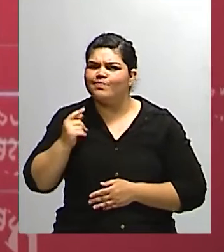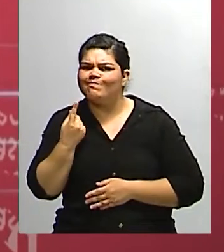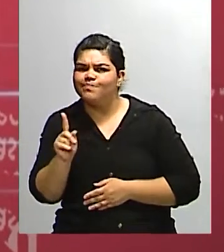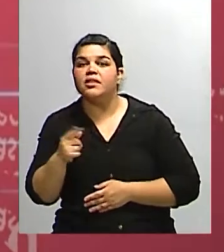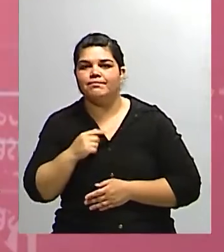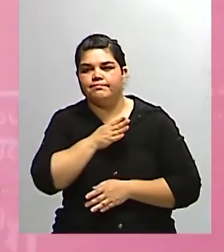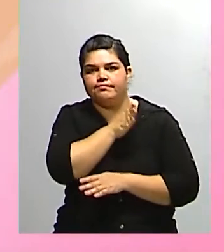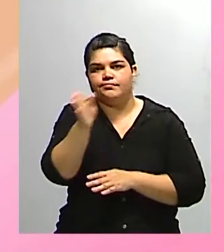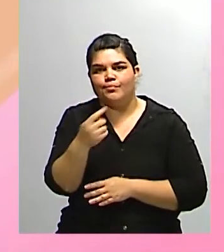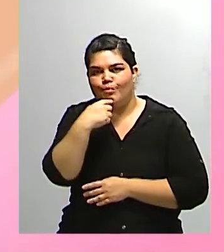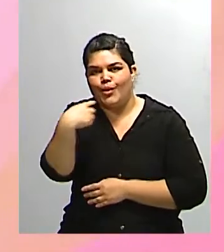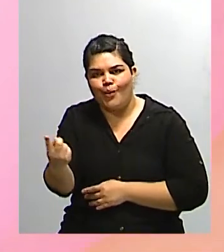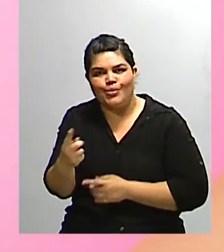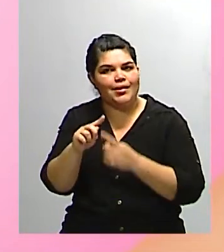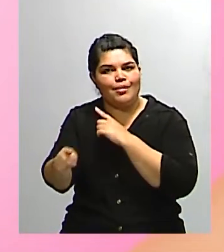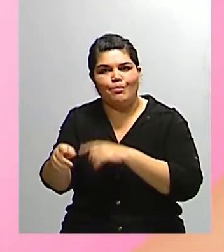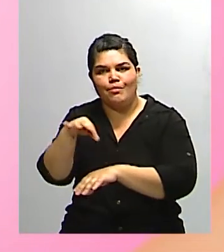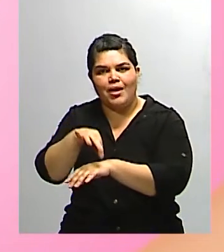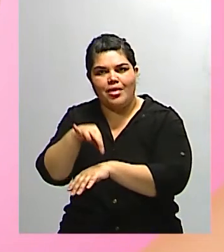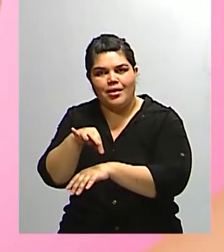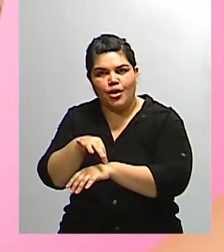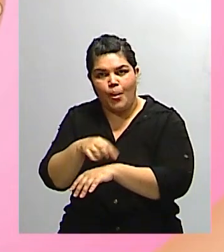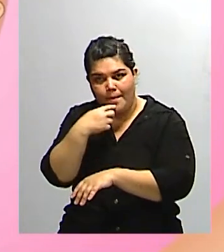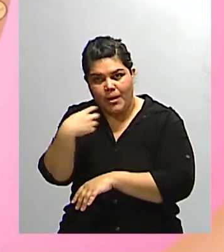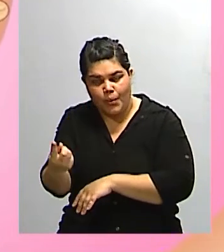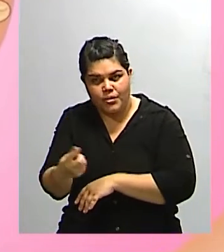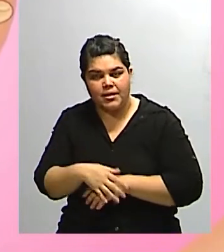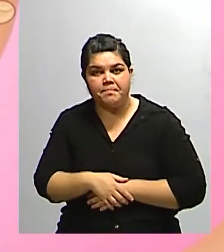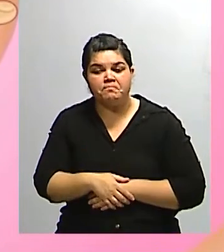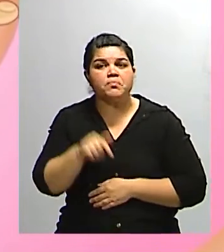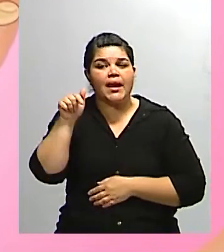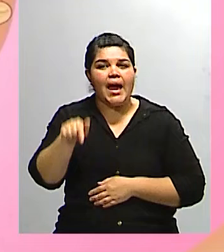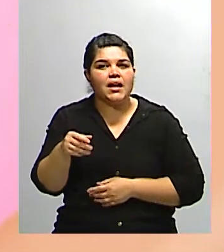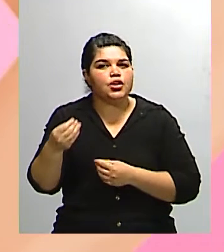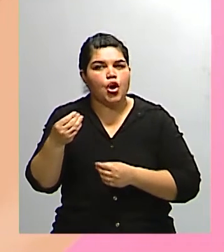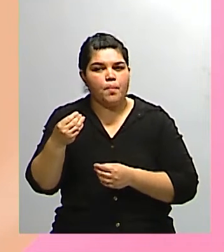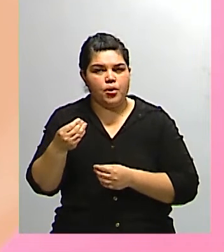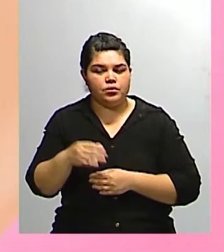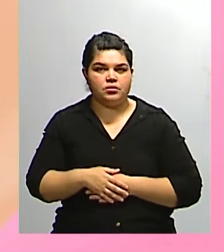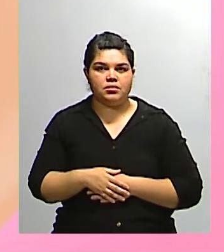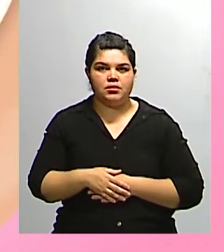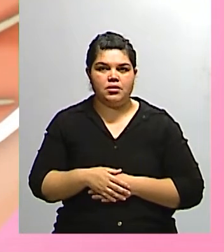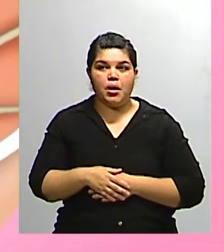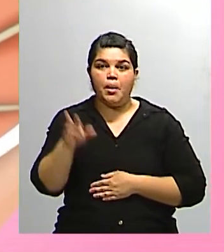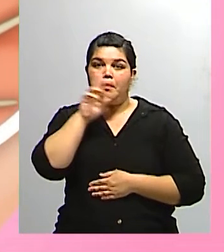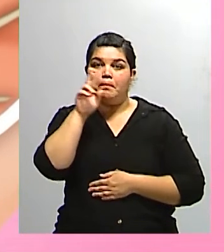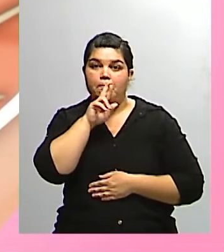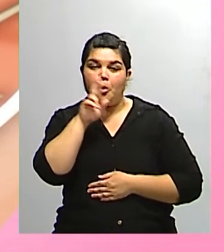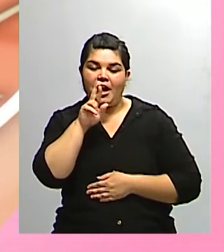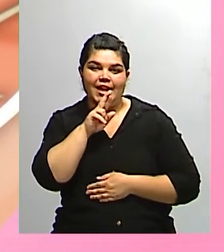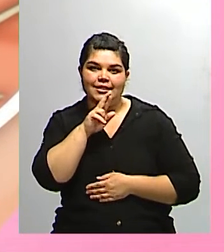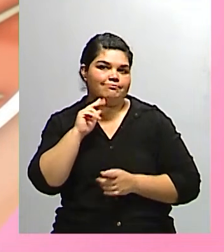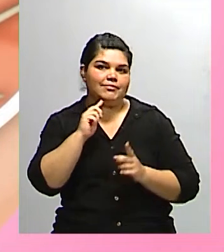consultar, como te decía, rápidamente a su médico. Sí. En ese caso, el estudio recomendado para la mujer joven es la